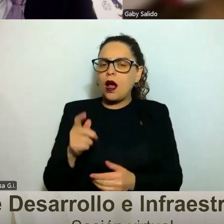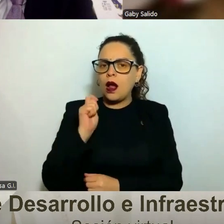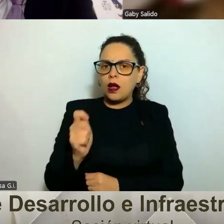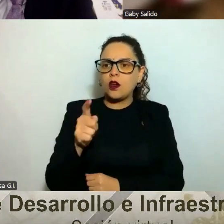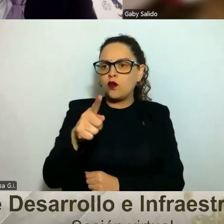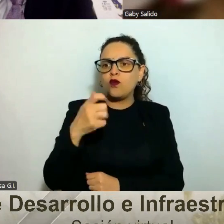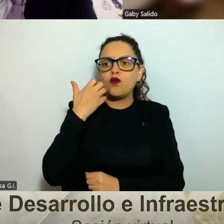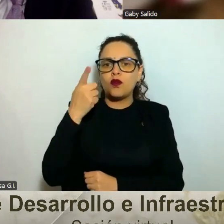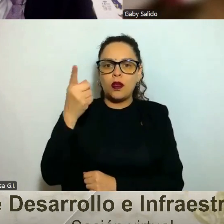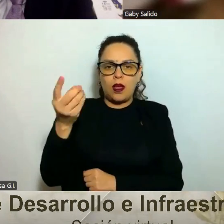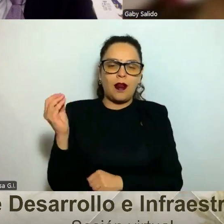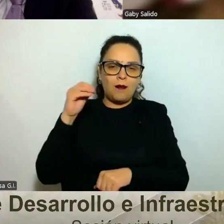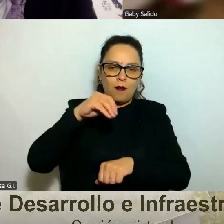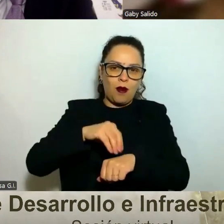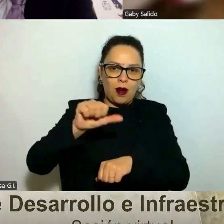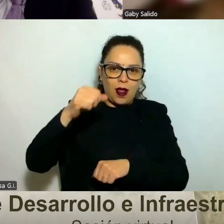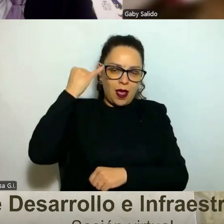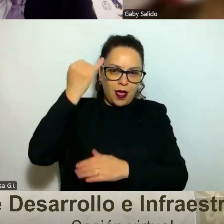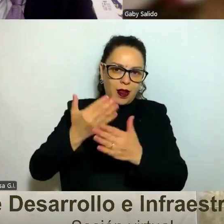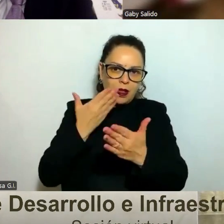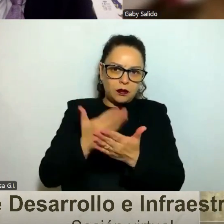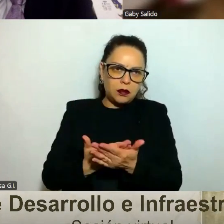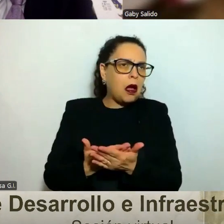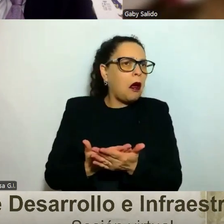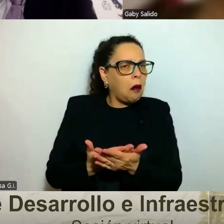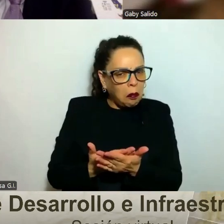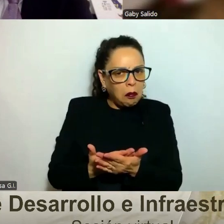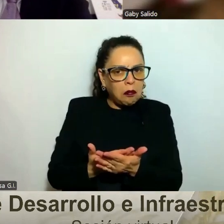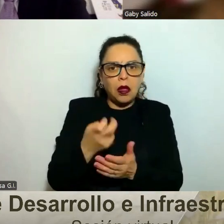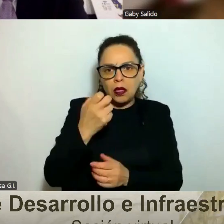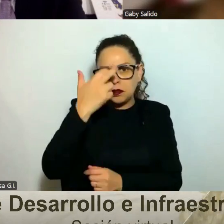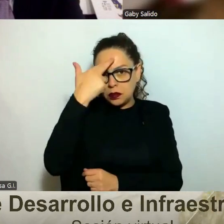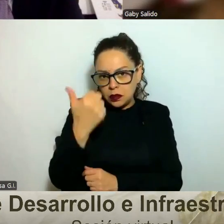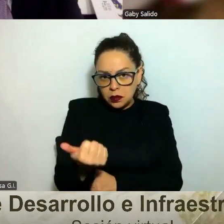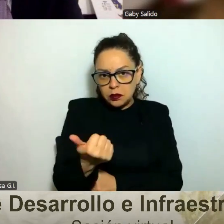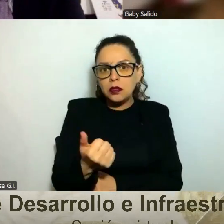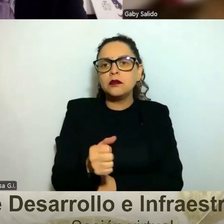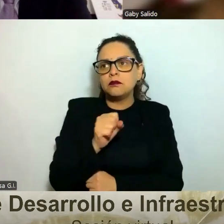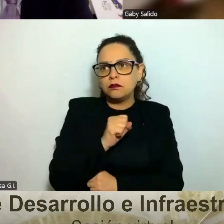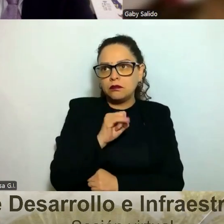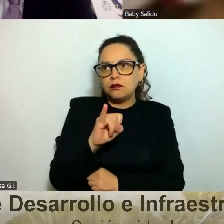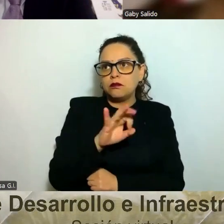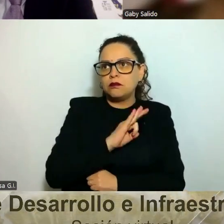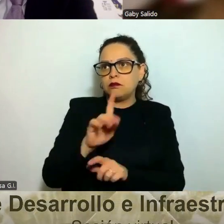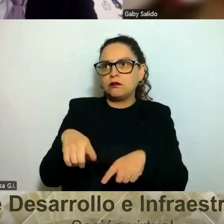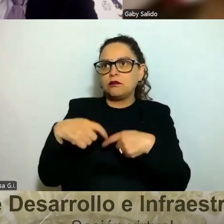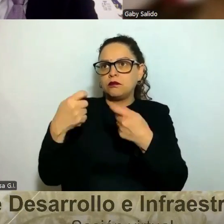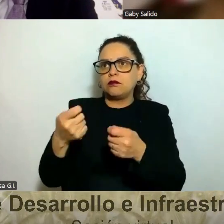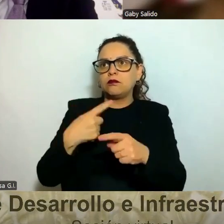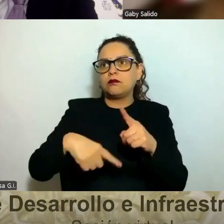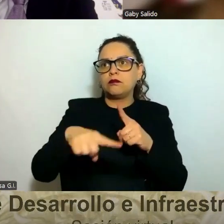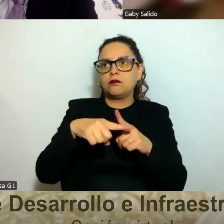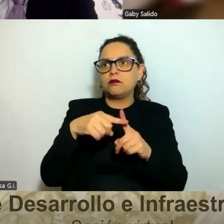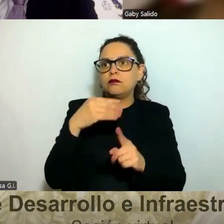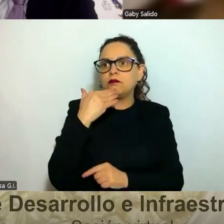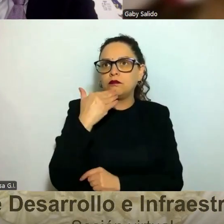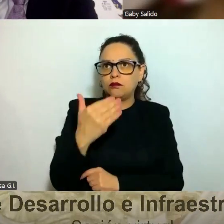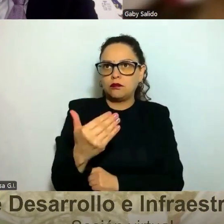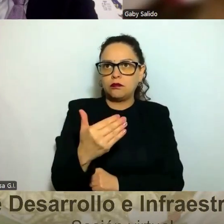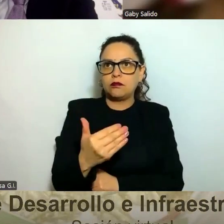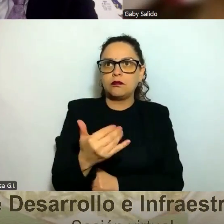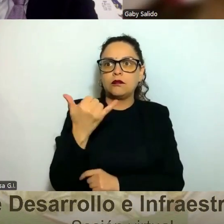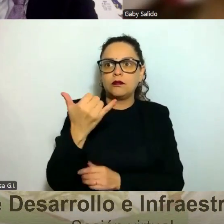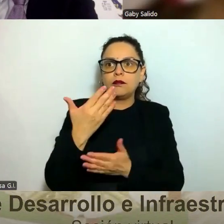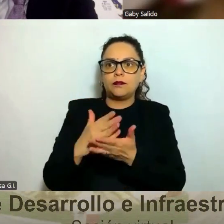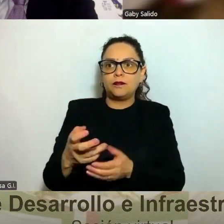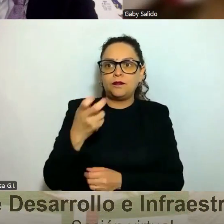que plantea la iniciativa, siendo este otro motivo por el cual se considera la viabilidad de la misma. Debe señalarse además que el